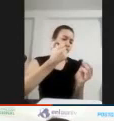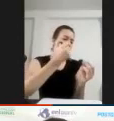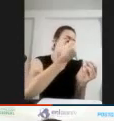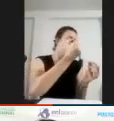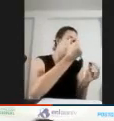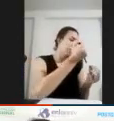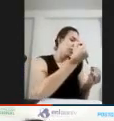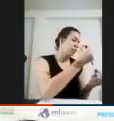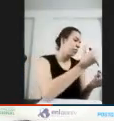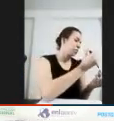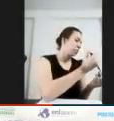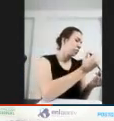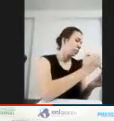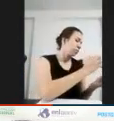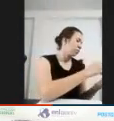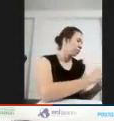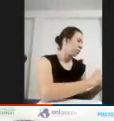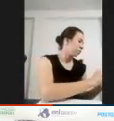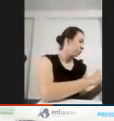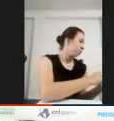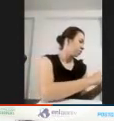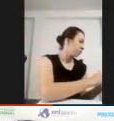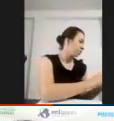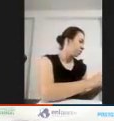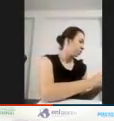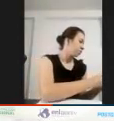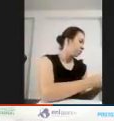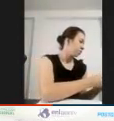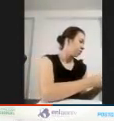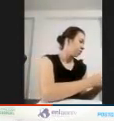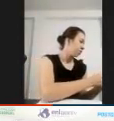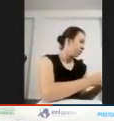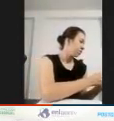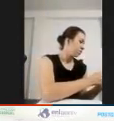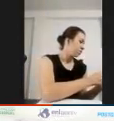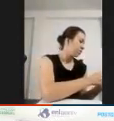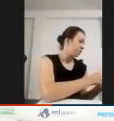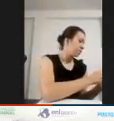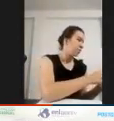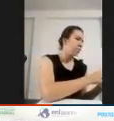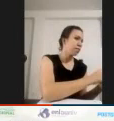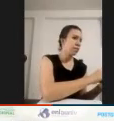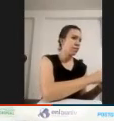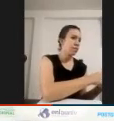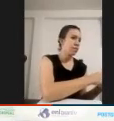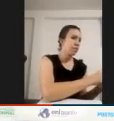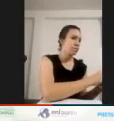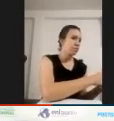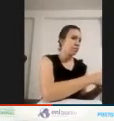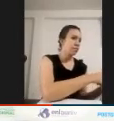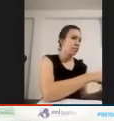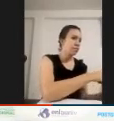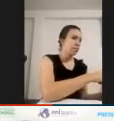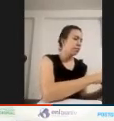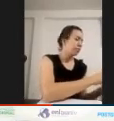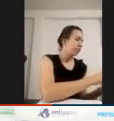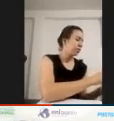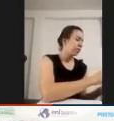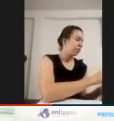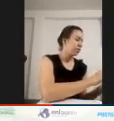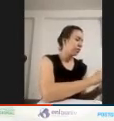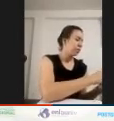ley. Por ejemplo, que no esté visado por el abogado, empezando por allí. Una de esas características que es un